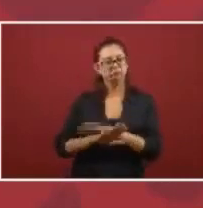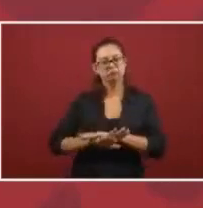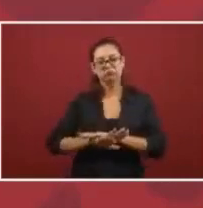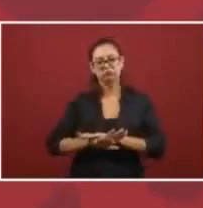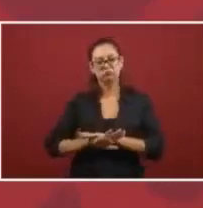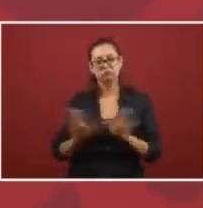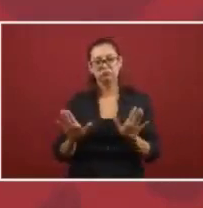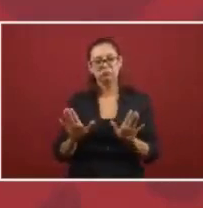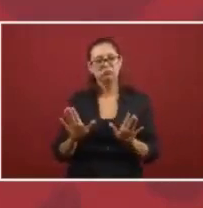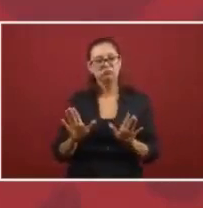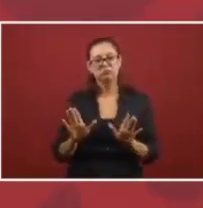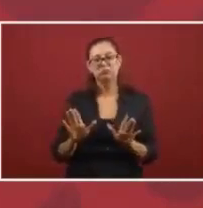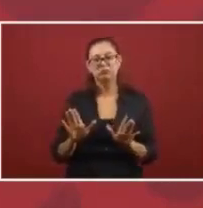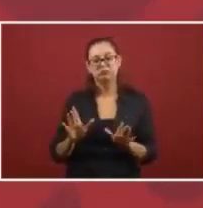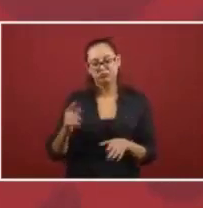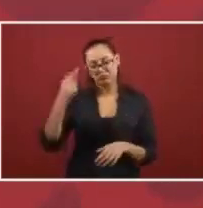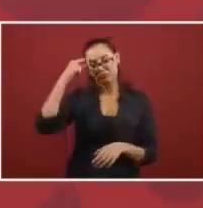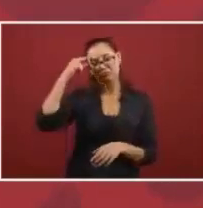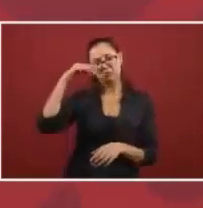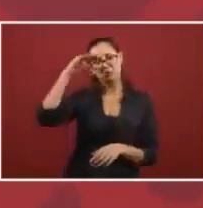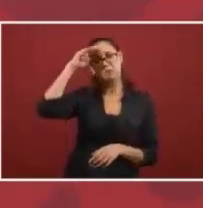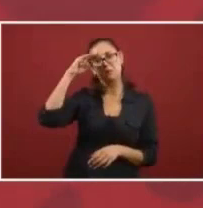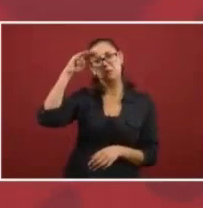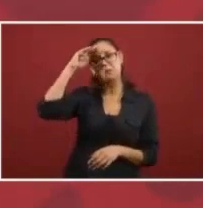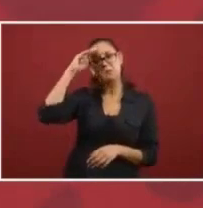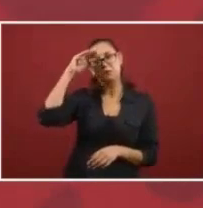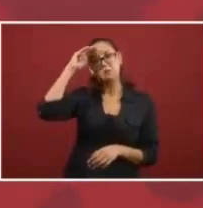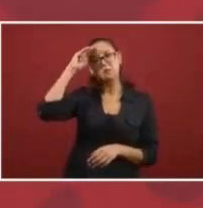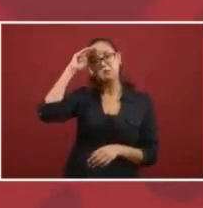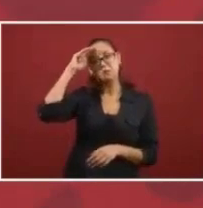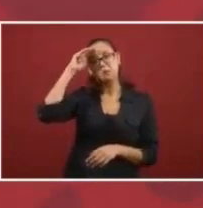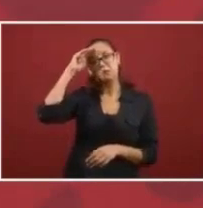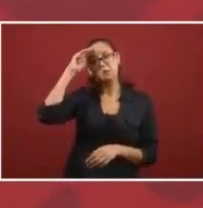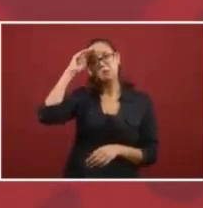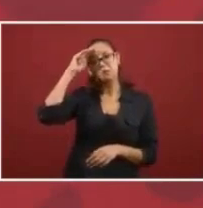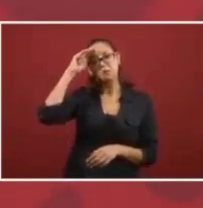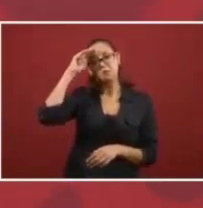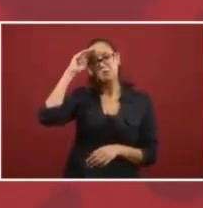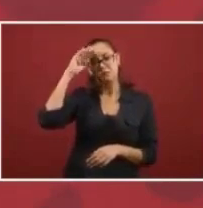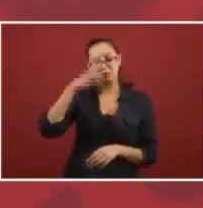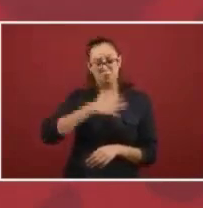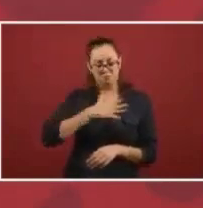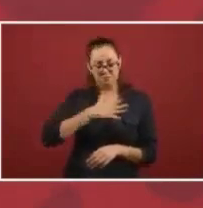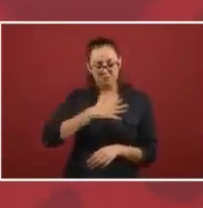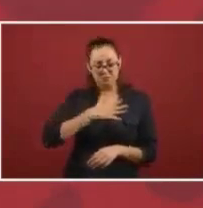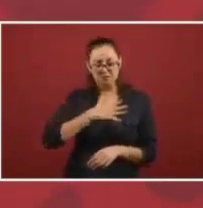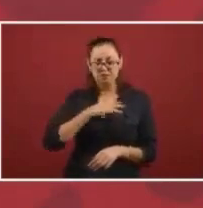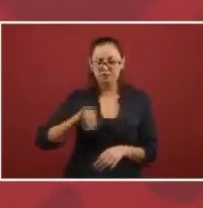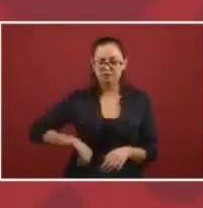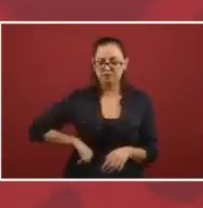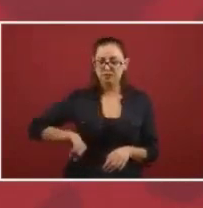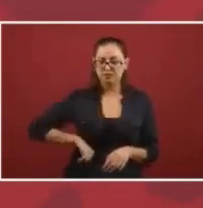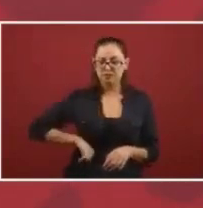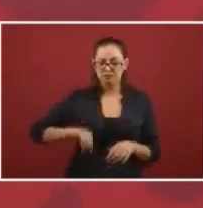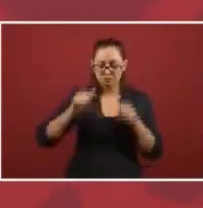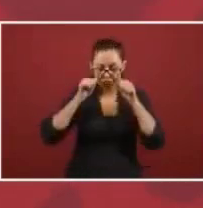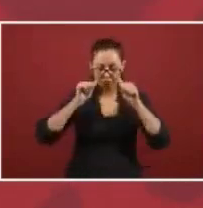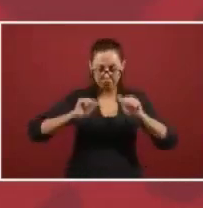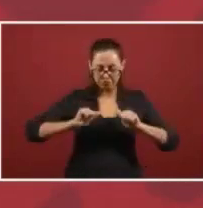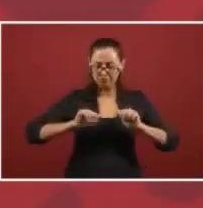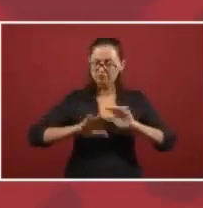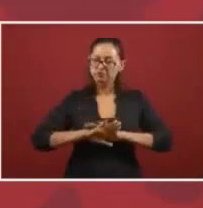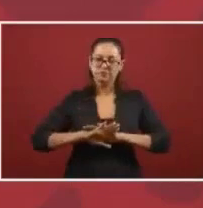de estar pensando nada más en intereses personales